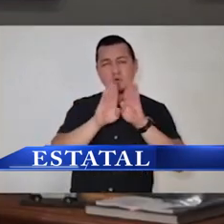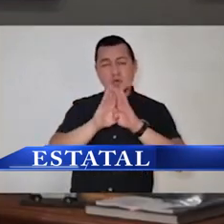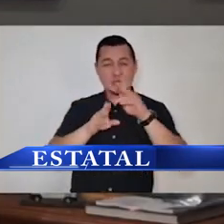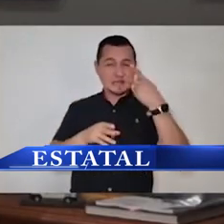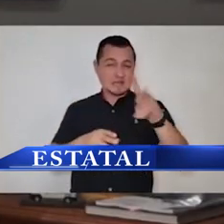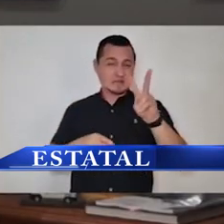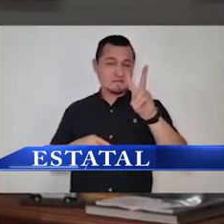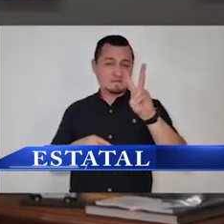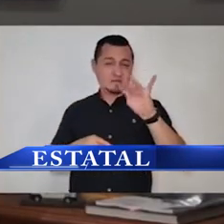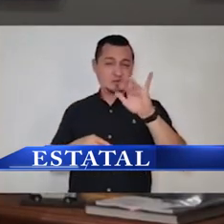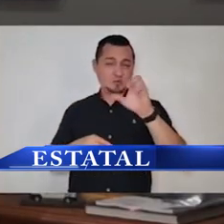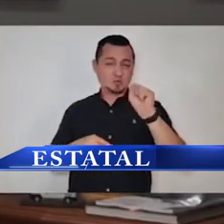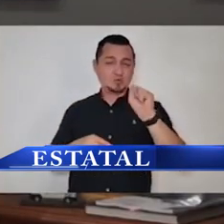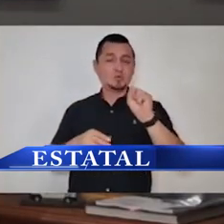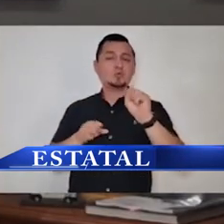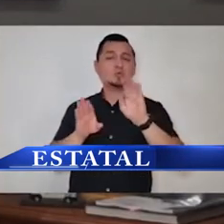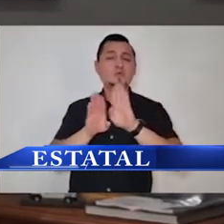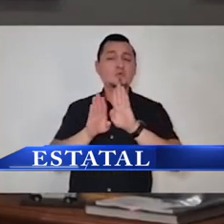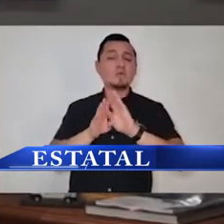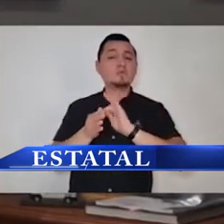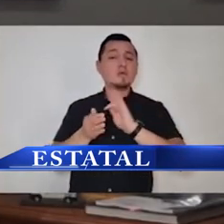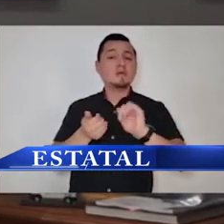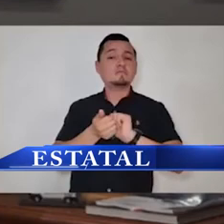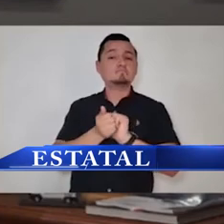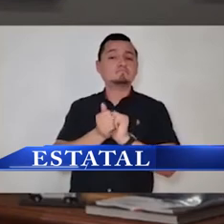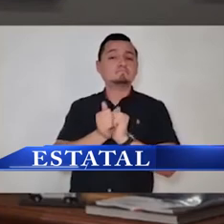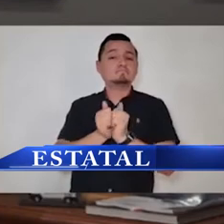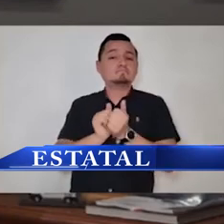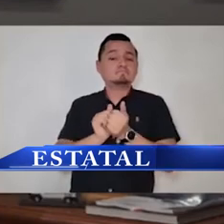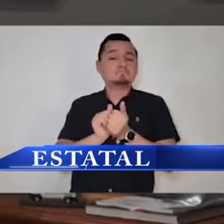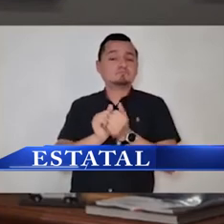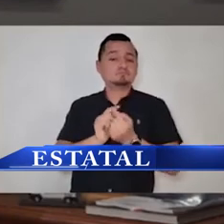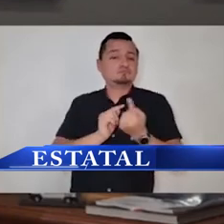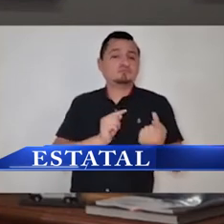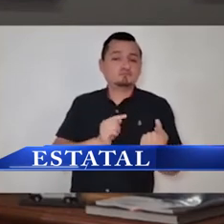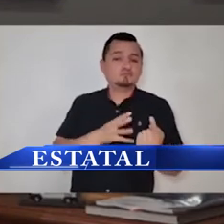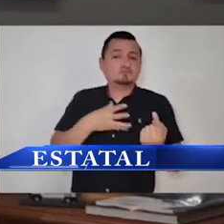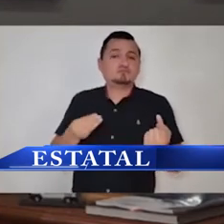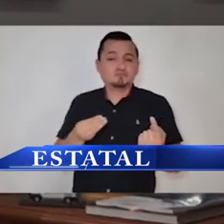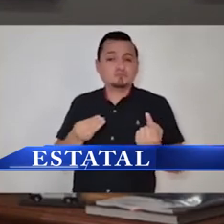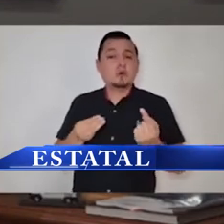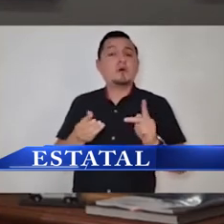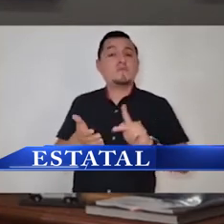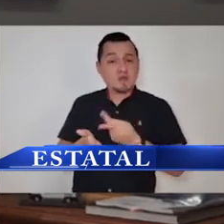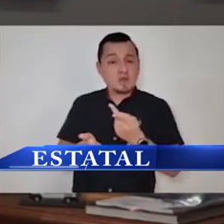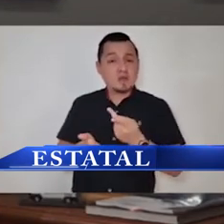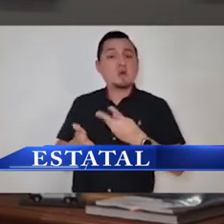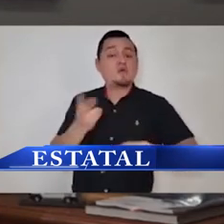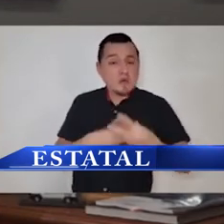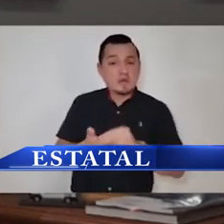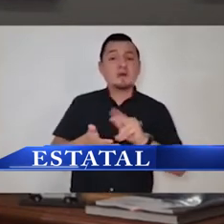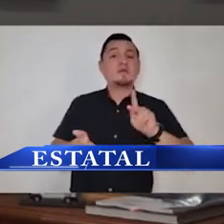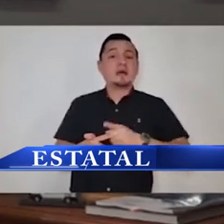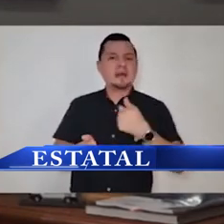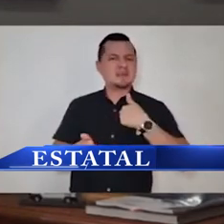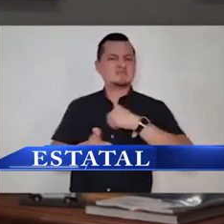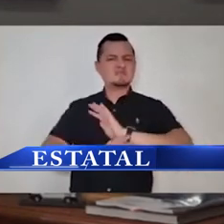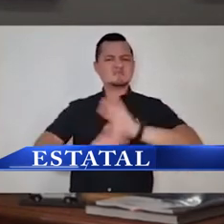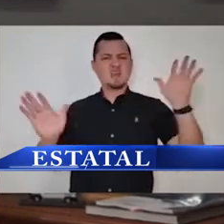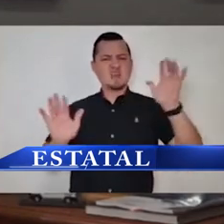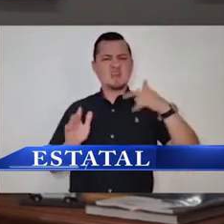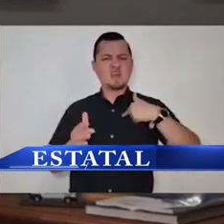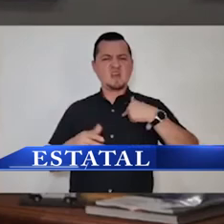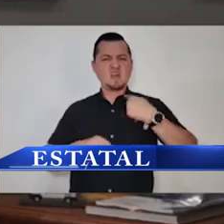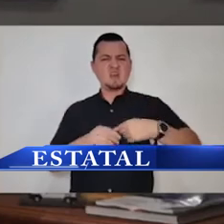aprendido que el virus es un agente que puede mutar, que los pacientes pueden volver a